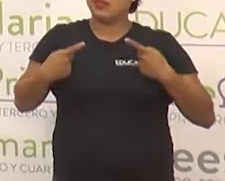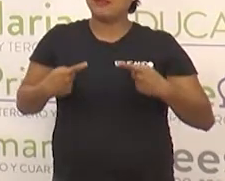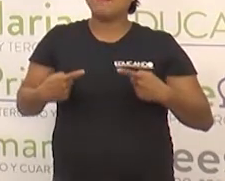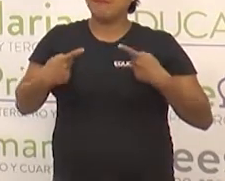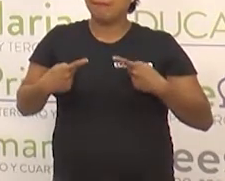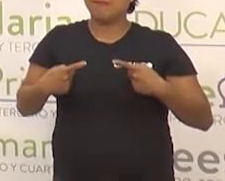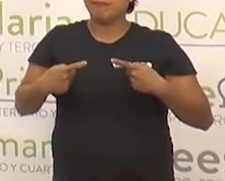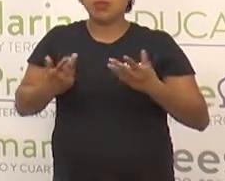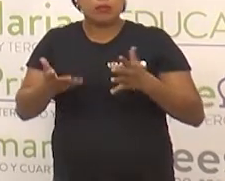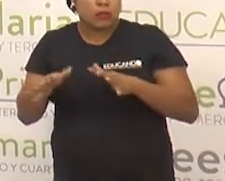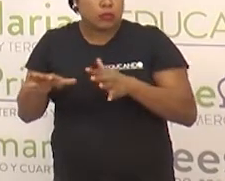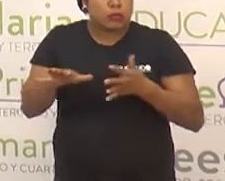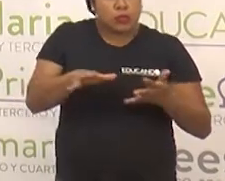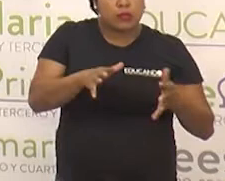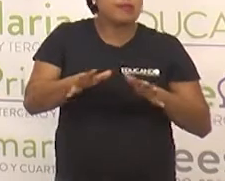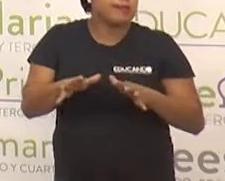humano?